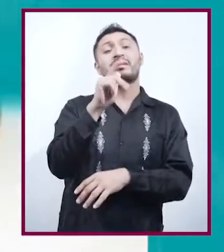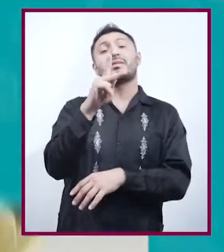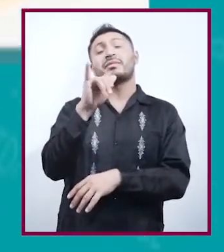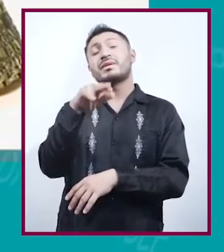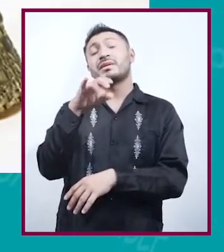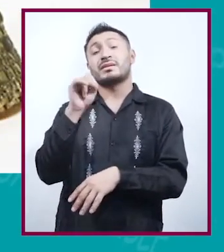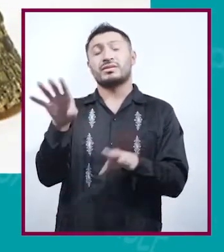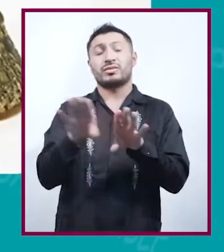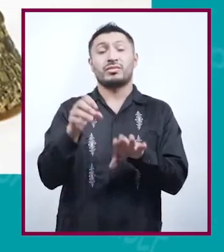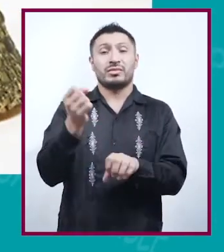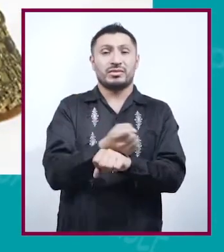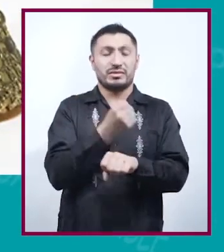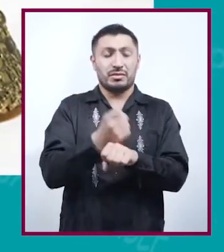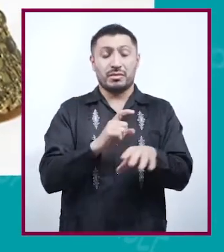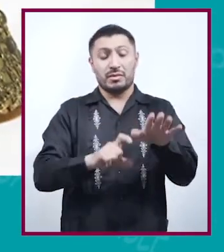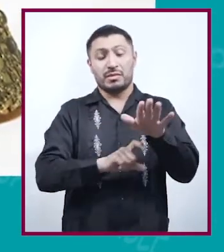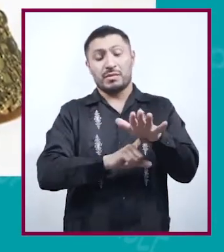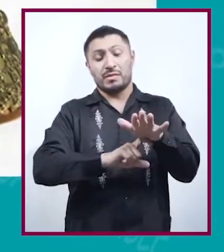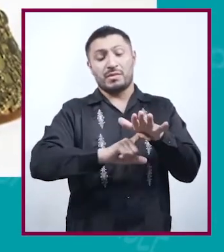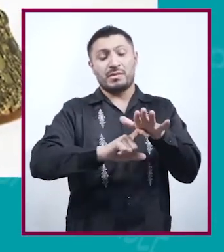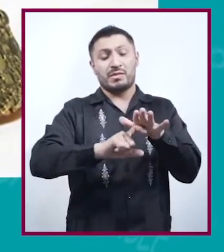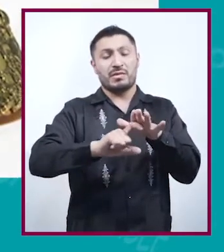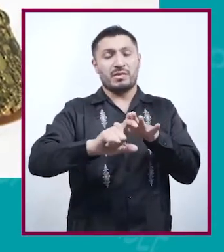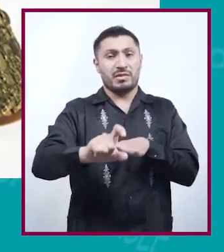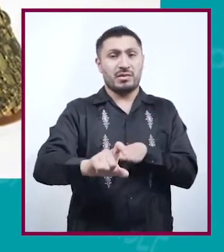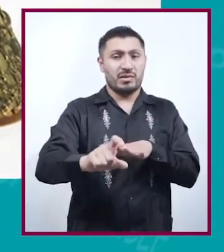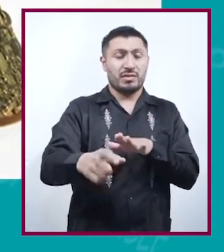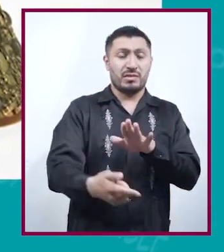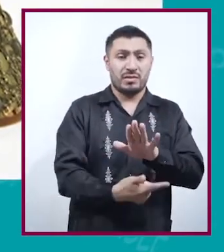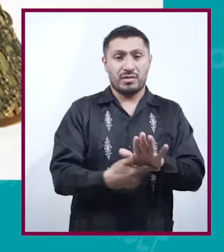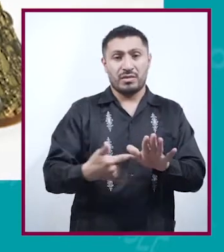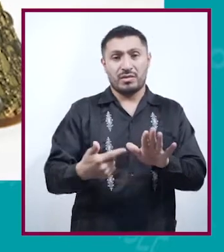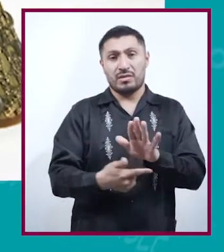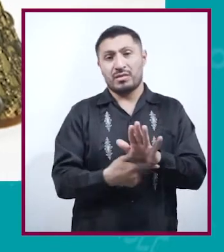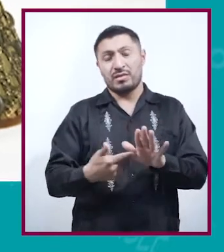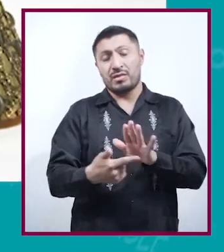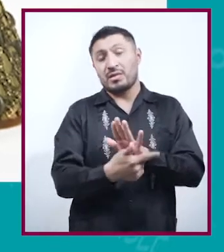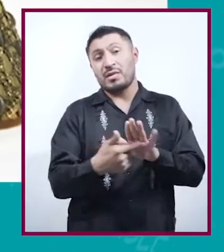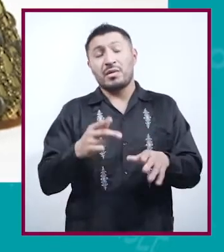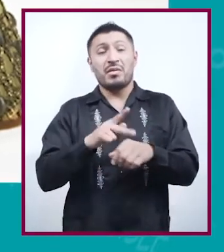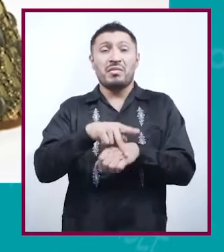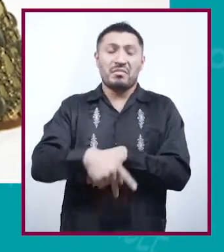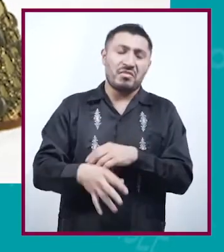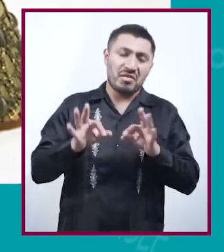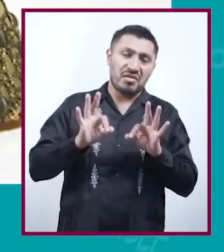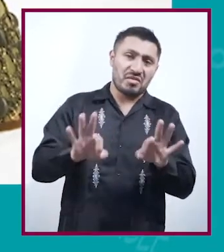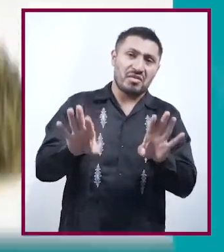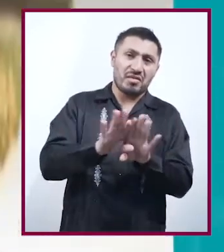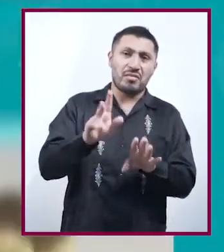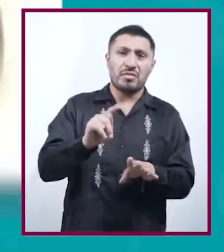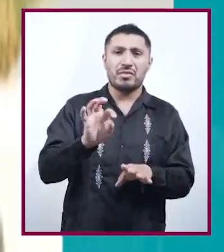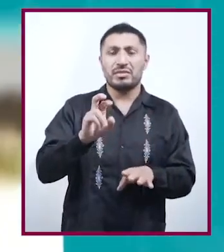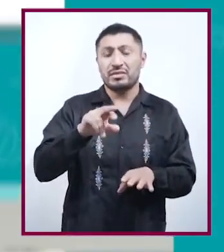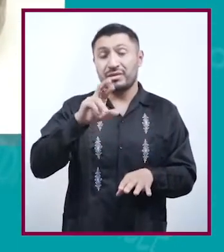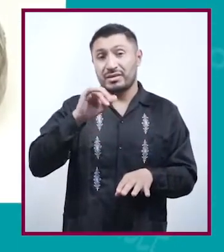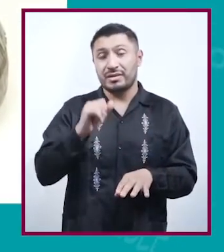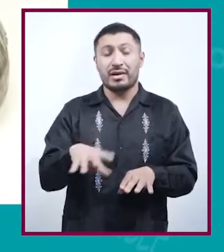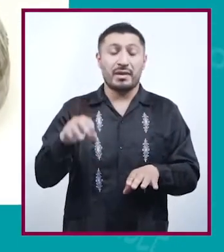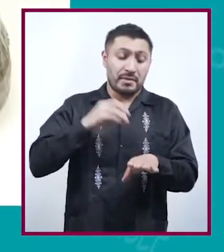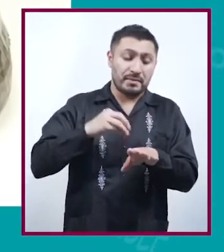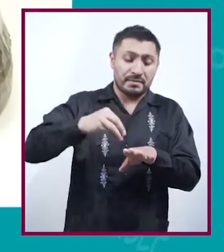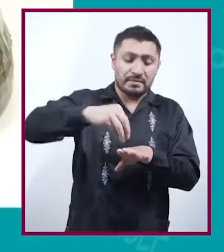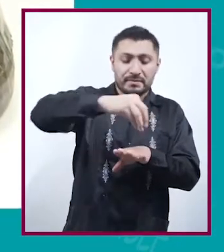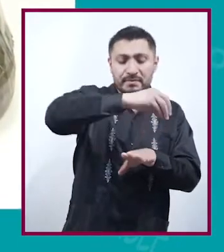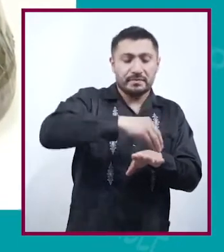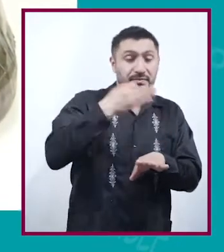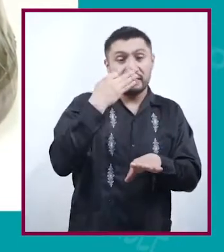Se trata de un calzado de suela gruesa de corcho o madera con el empeine de piel fina, preferentemente de ternera, y adornada con